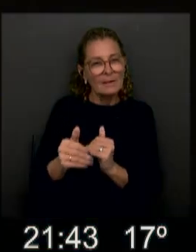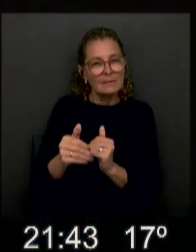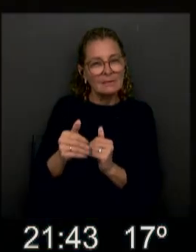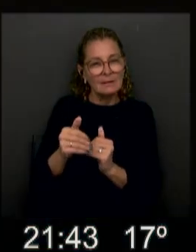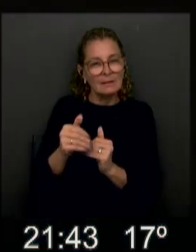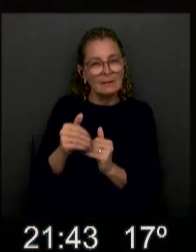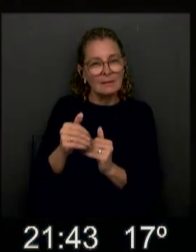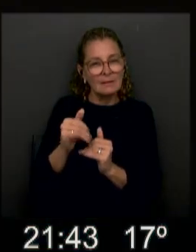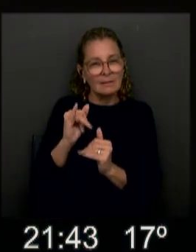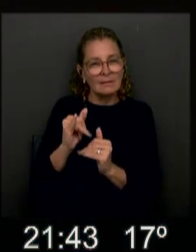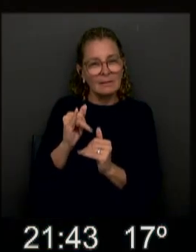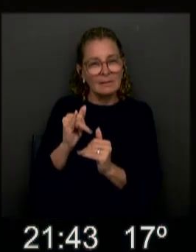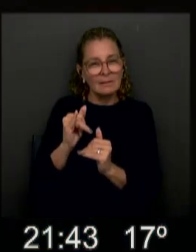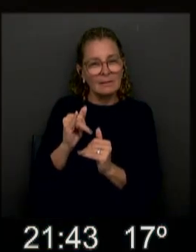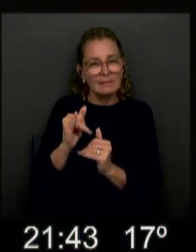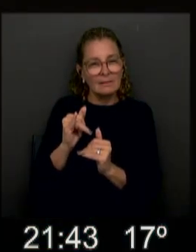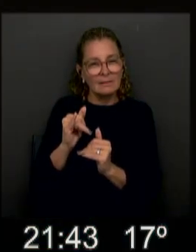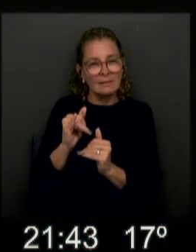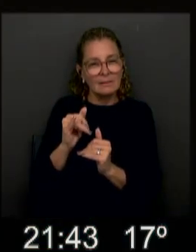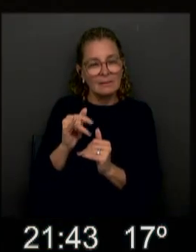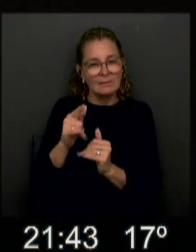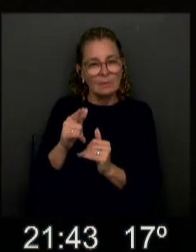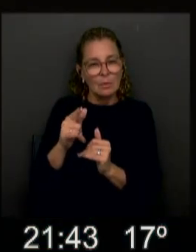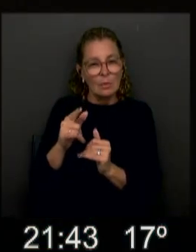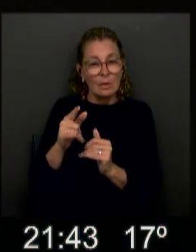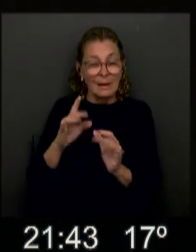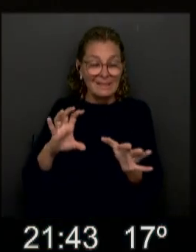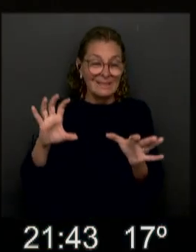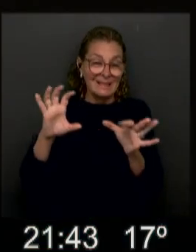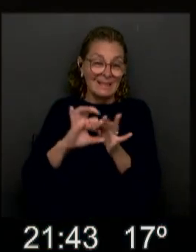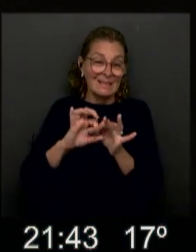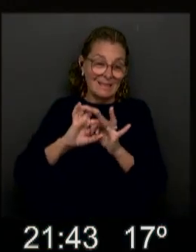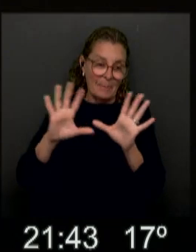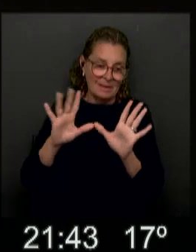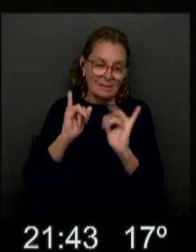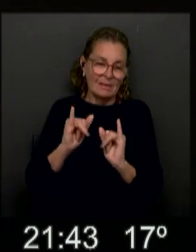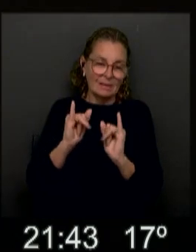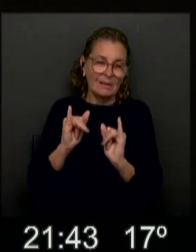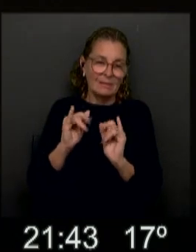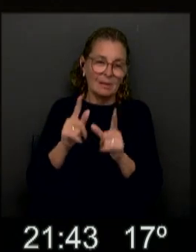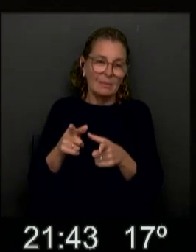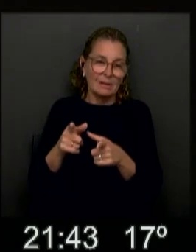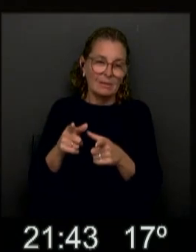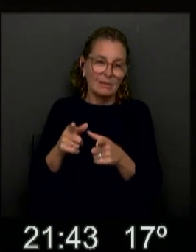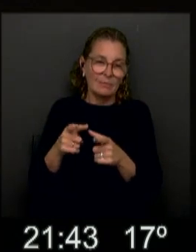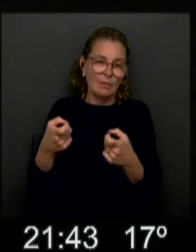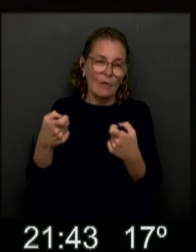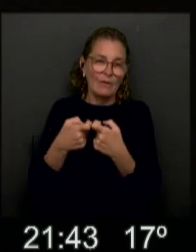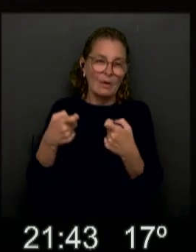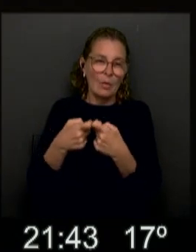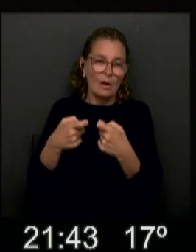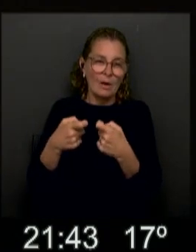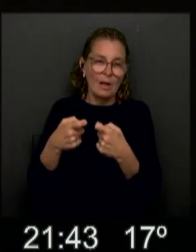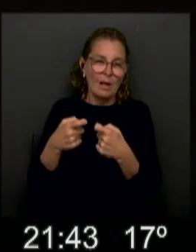parte de que seas como de que hagas tu obra de forma independiente y eso, se estuvo vinculada como